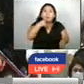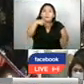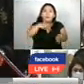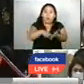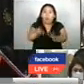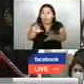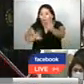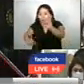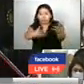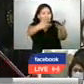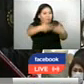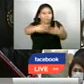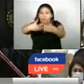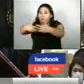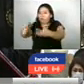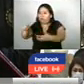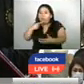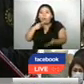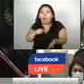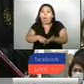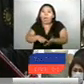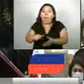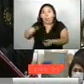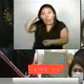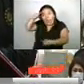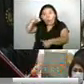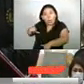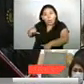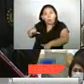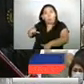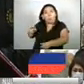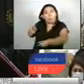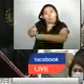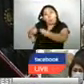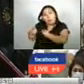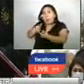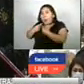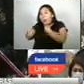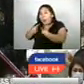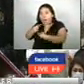algunas empresas que están queriendo negociar o renegociar